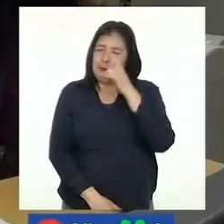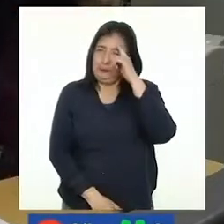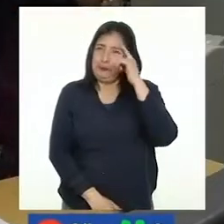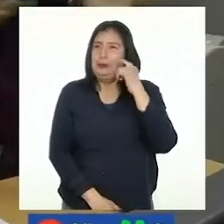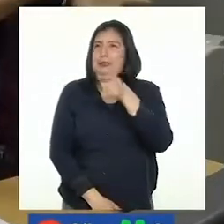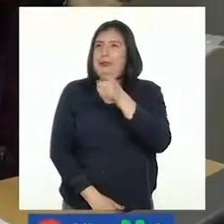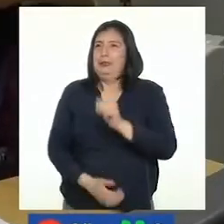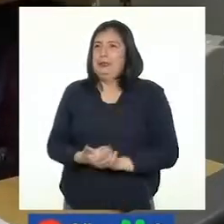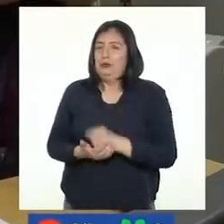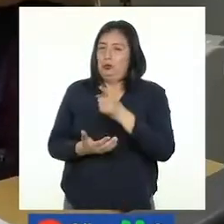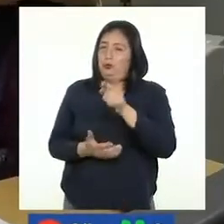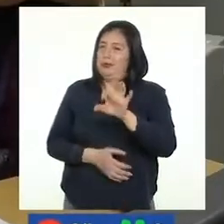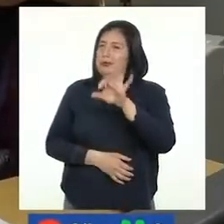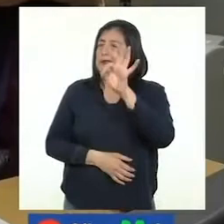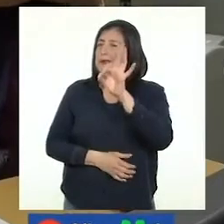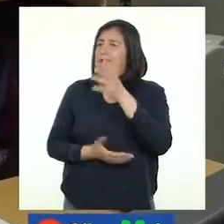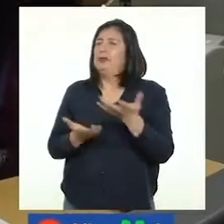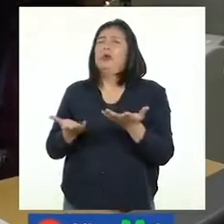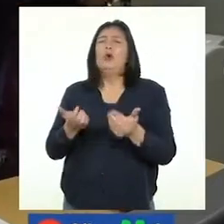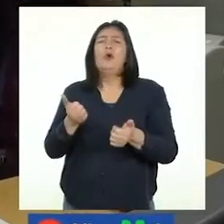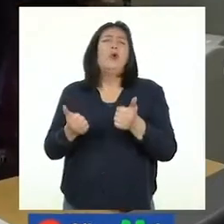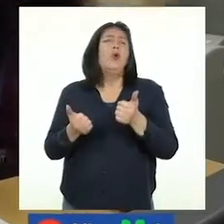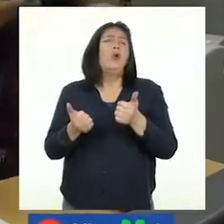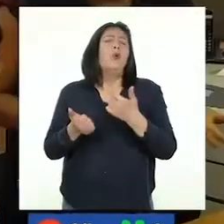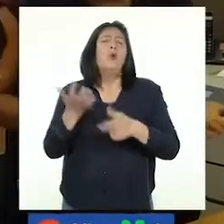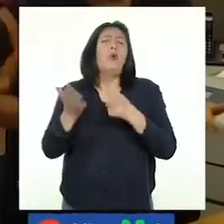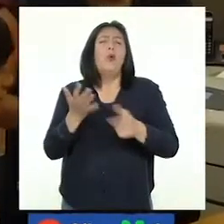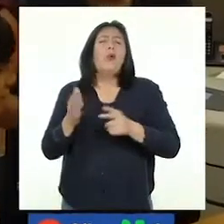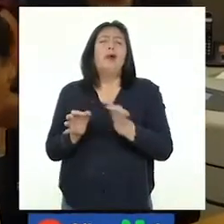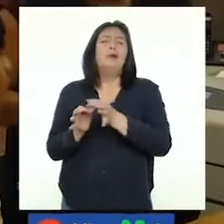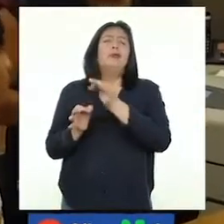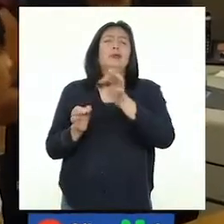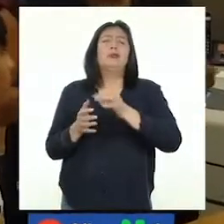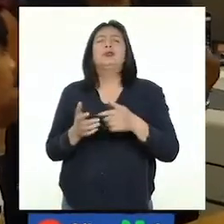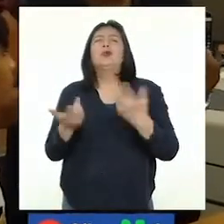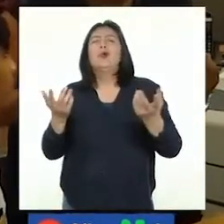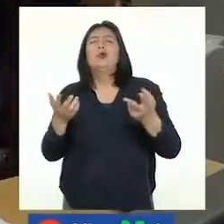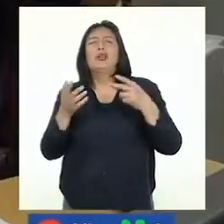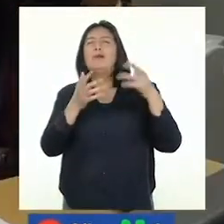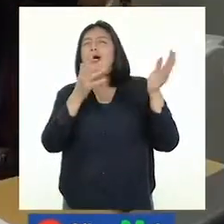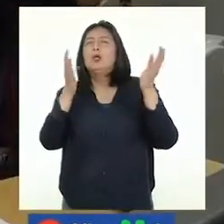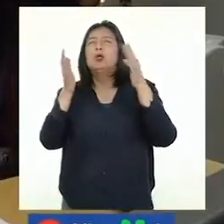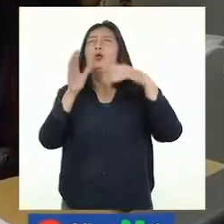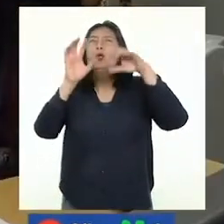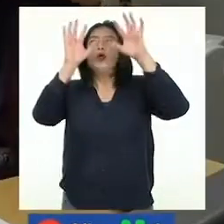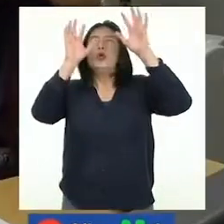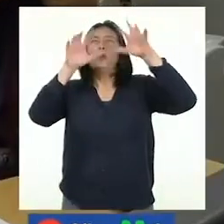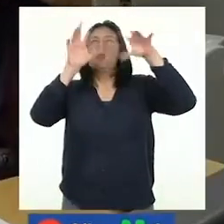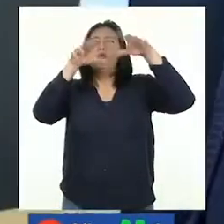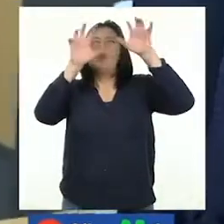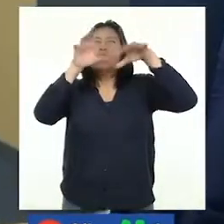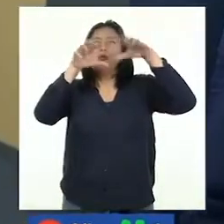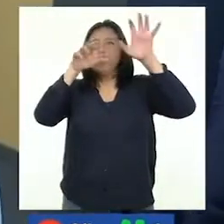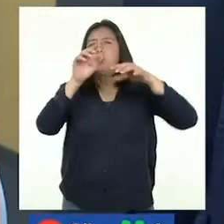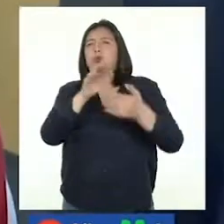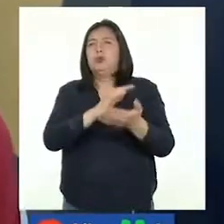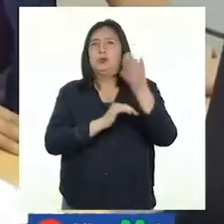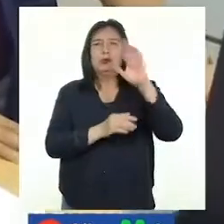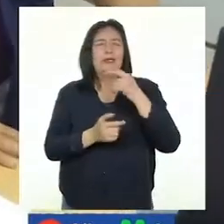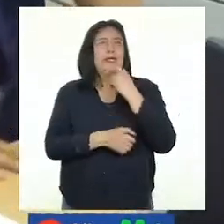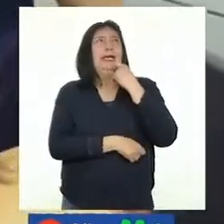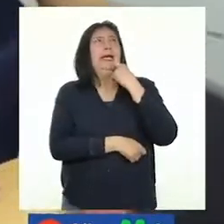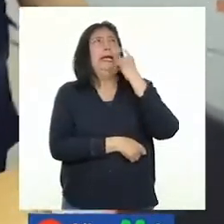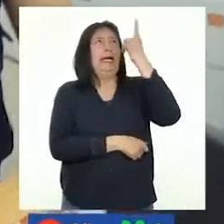Tú vas a identificar quienes tienen un tipo de clima tropical que es muy lluvioso durante todas las estaciones del año. Comenzamos